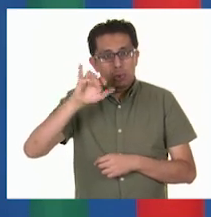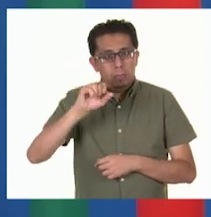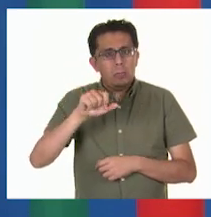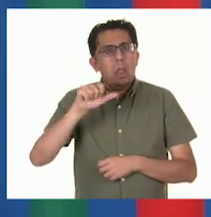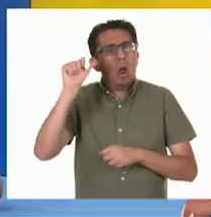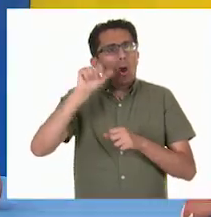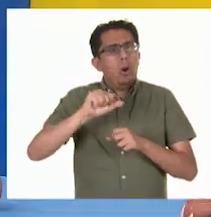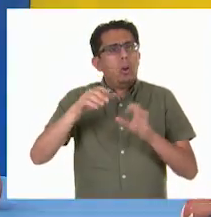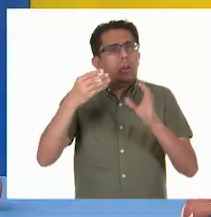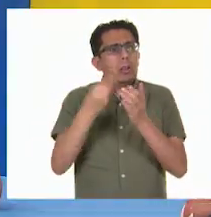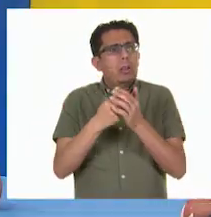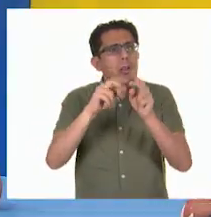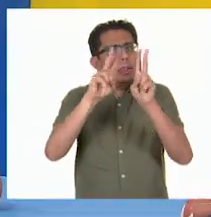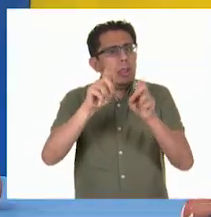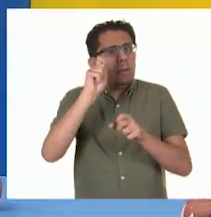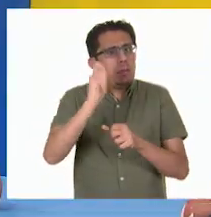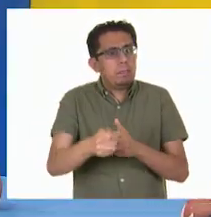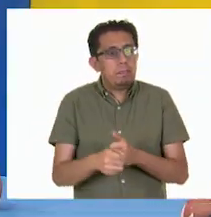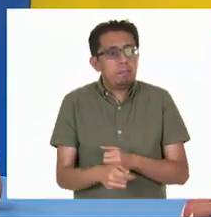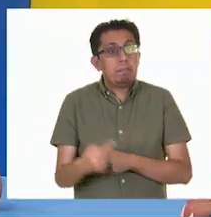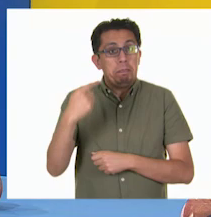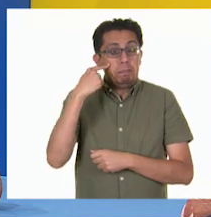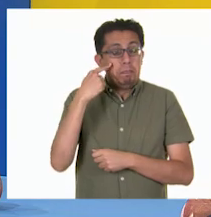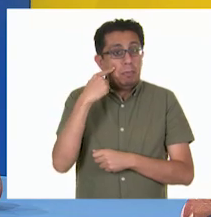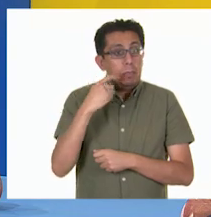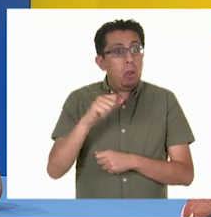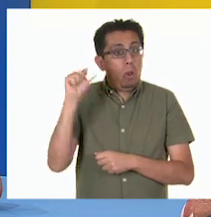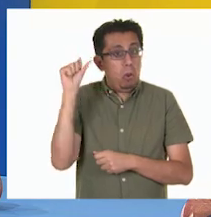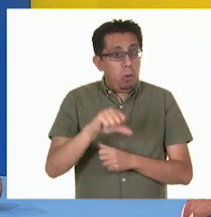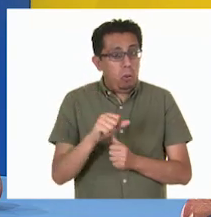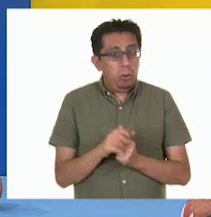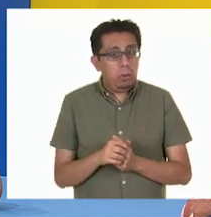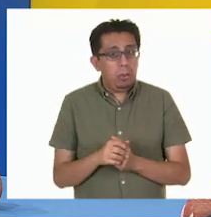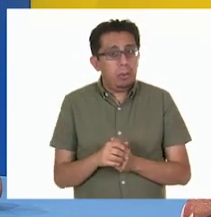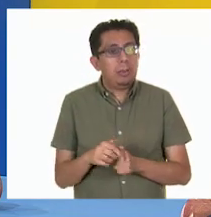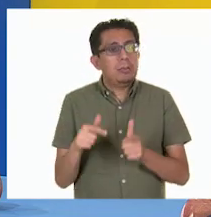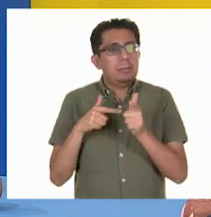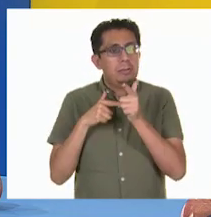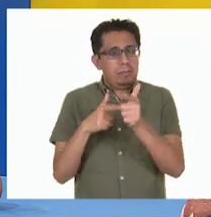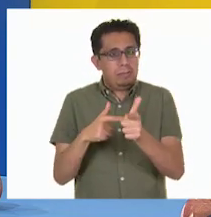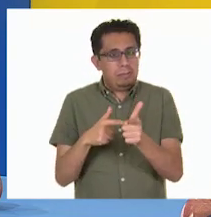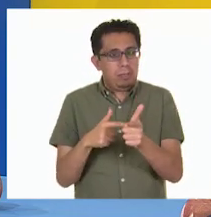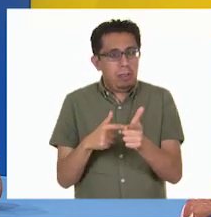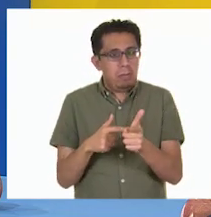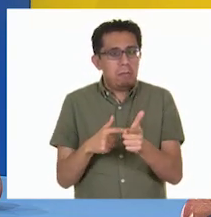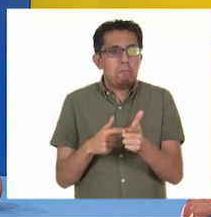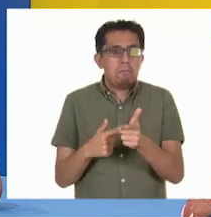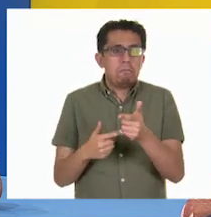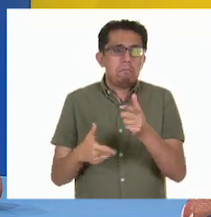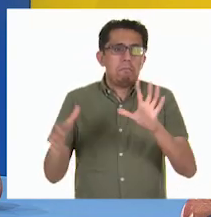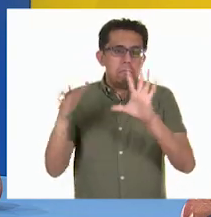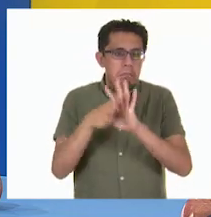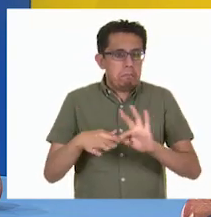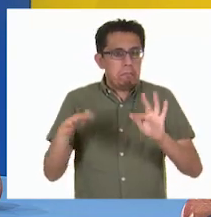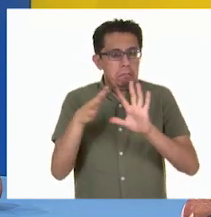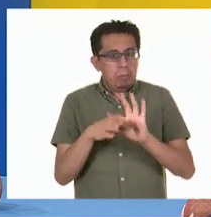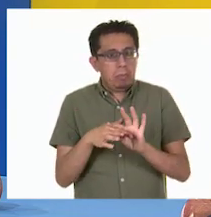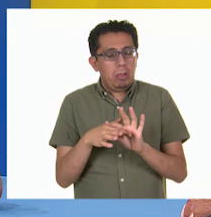hoy la clase? Fíjate, Joaquín, que hoy vamos a continuar nuestra conversación sobre